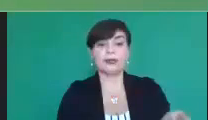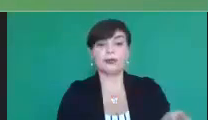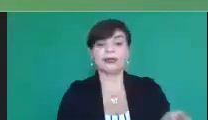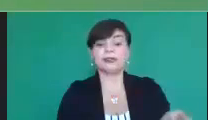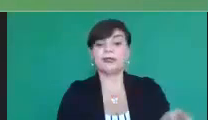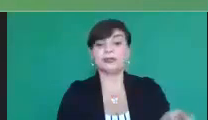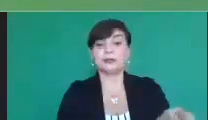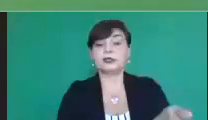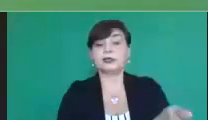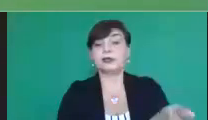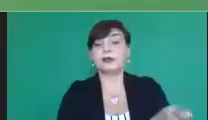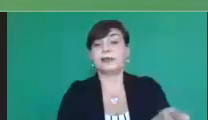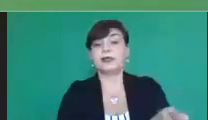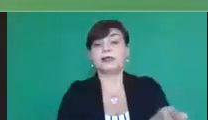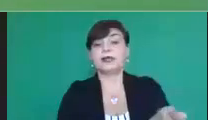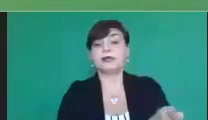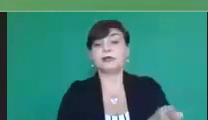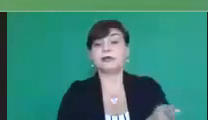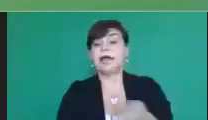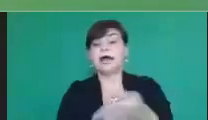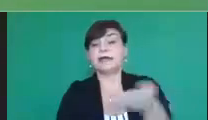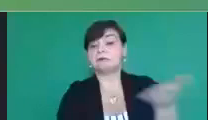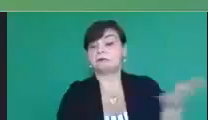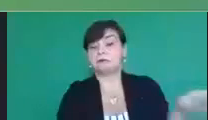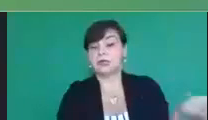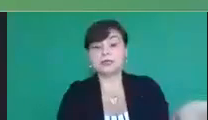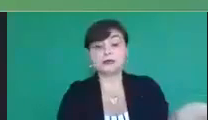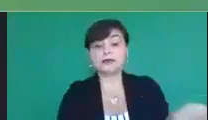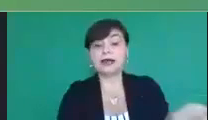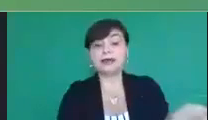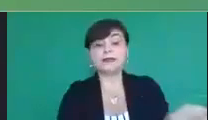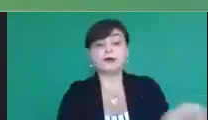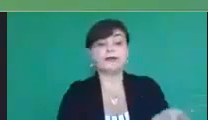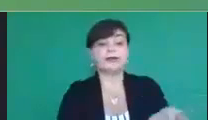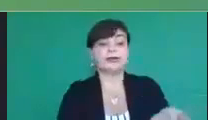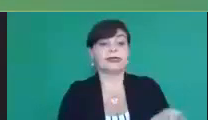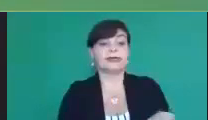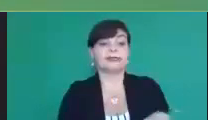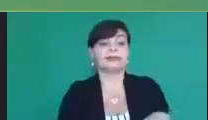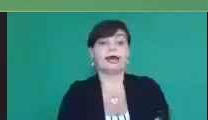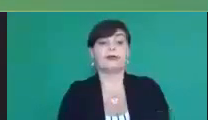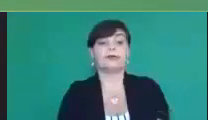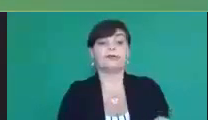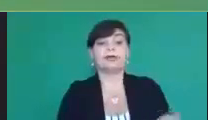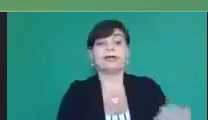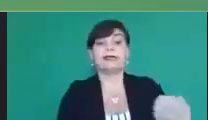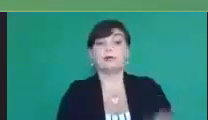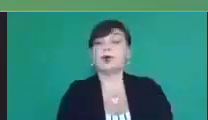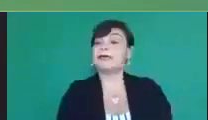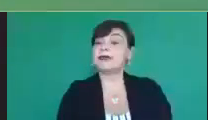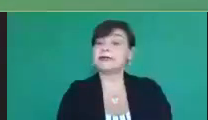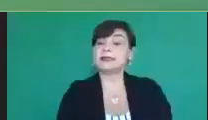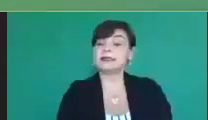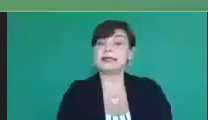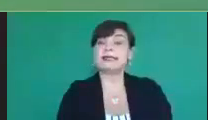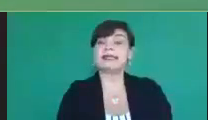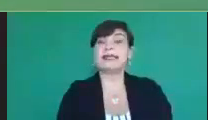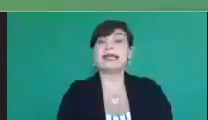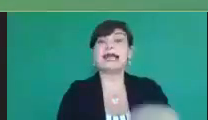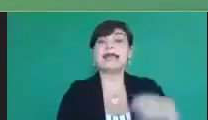esto es porque probablemente nunca hizo falta o fue necesario. Tampoco había evidencia